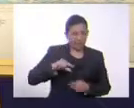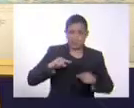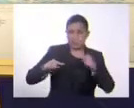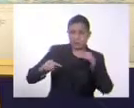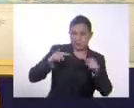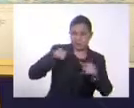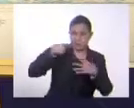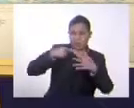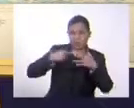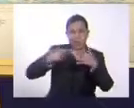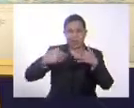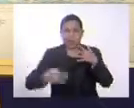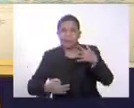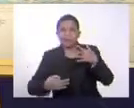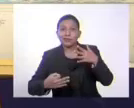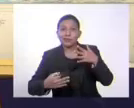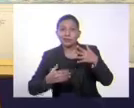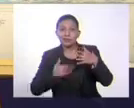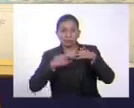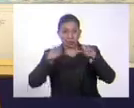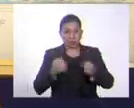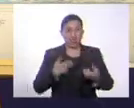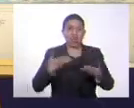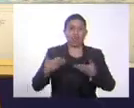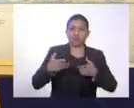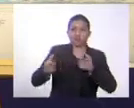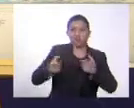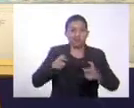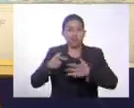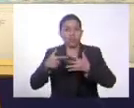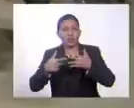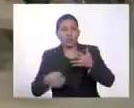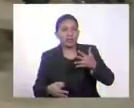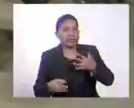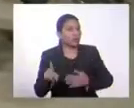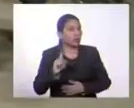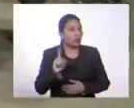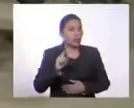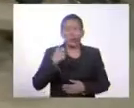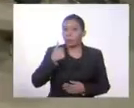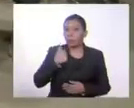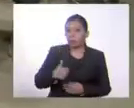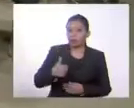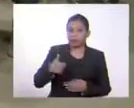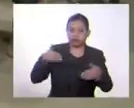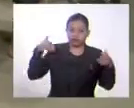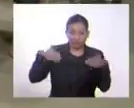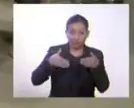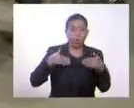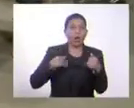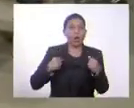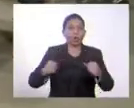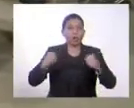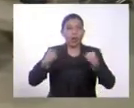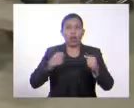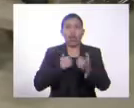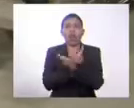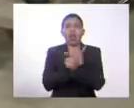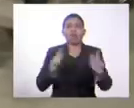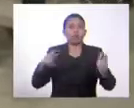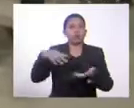decir, concentra el poder y se pierden las libertades para la población. Y en el caso de que